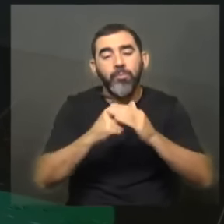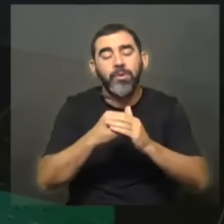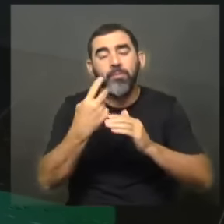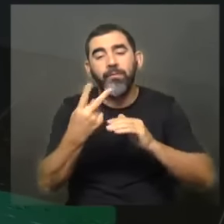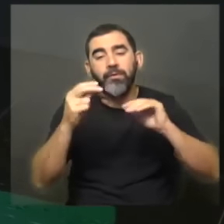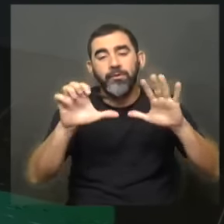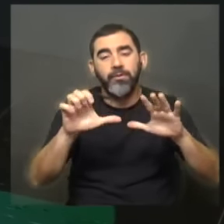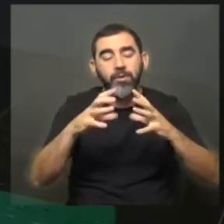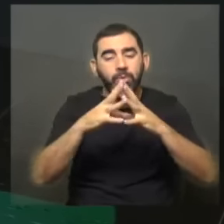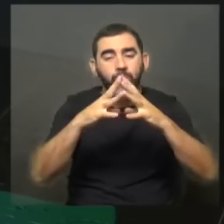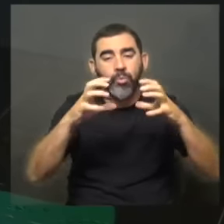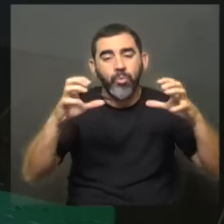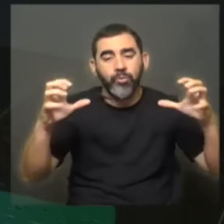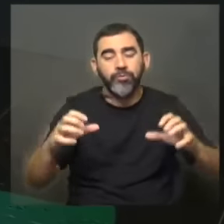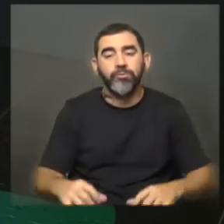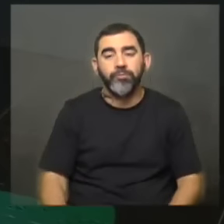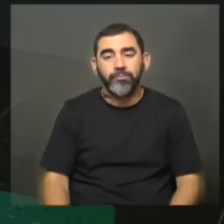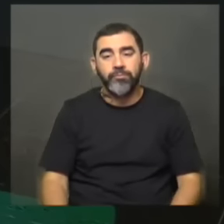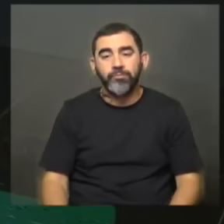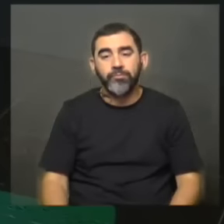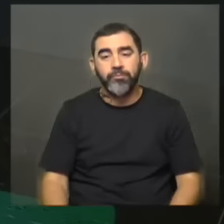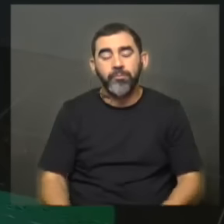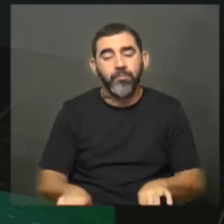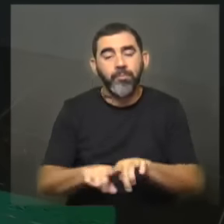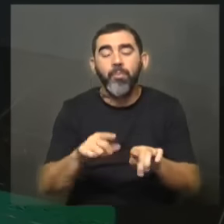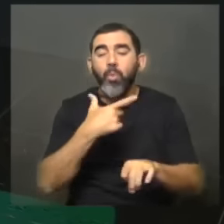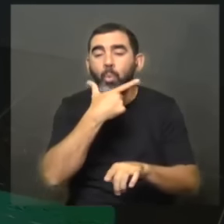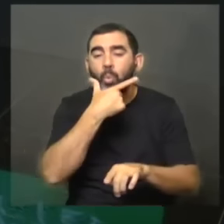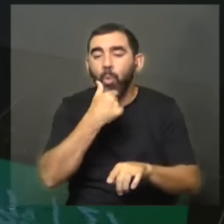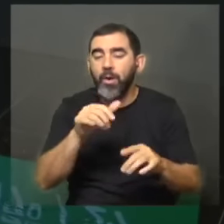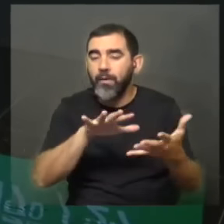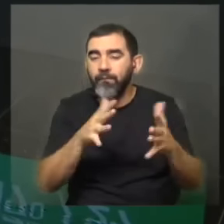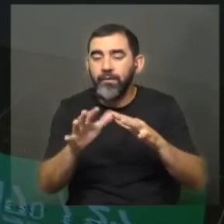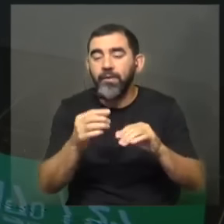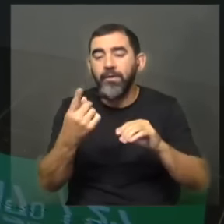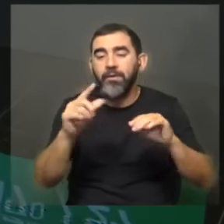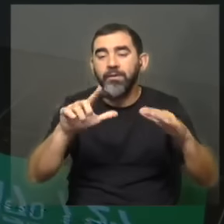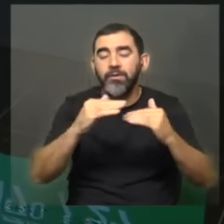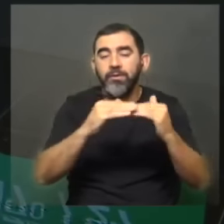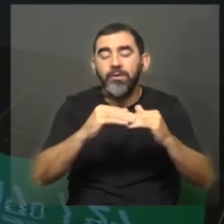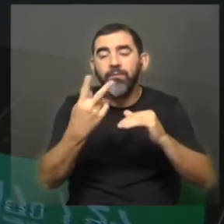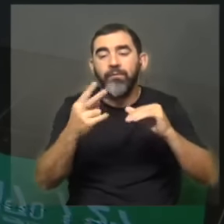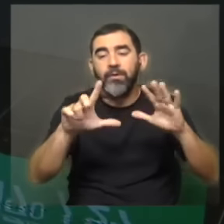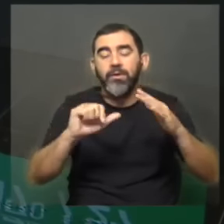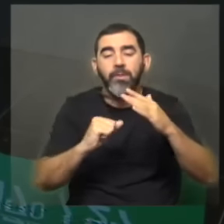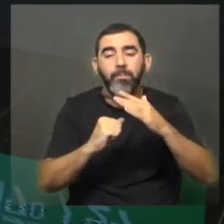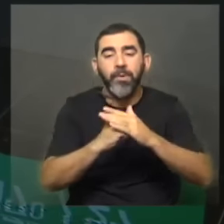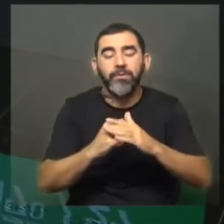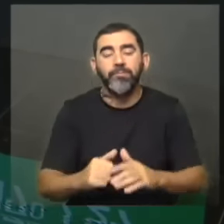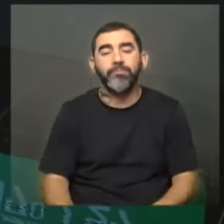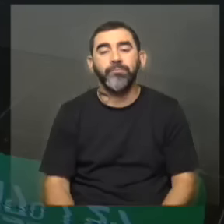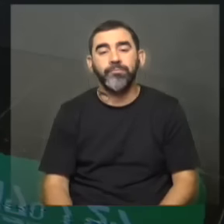26 con cielo nuboso y algo nuboso y lo mismo para jueves muy similar 17 la mínima 27 será la